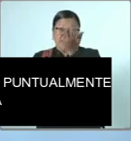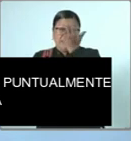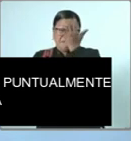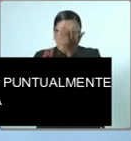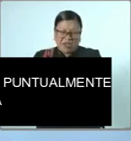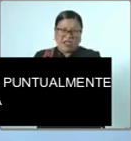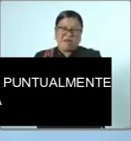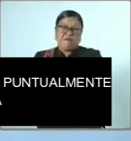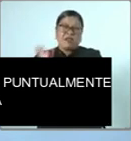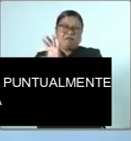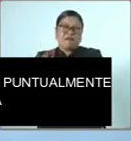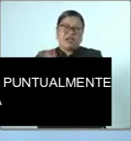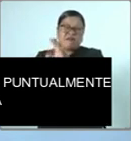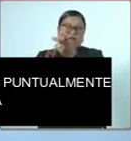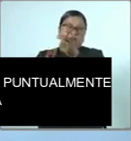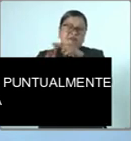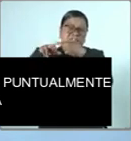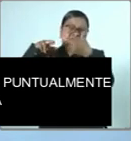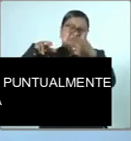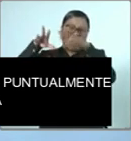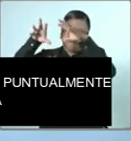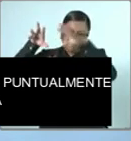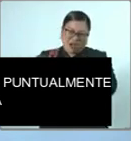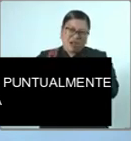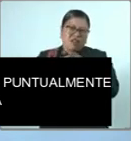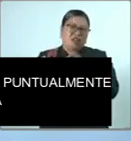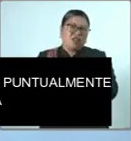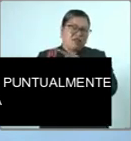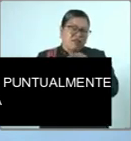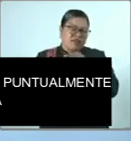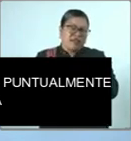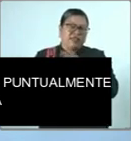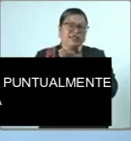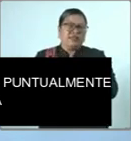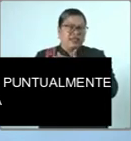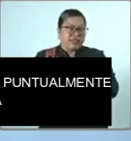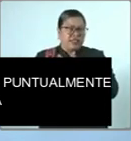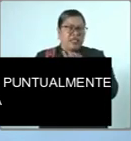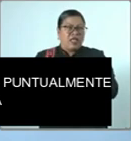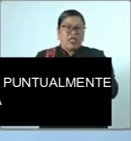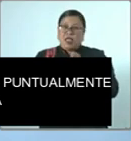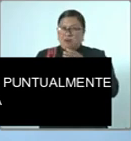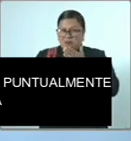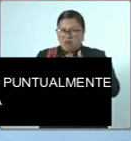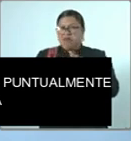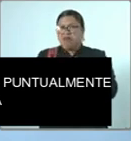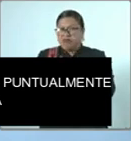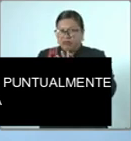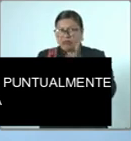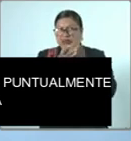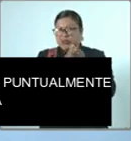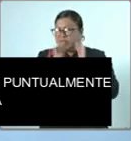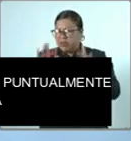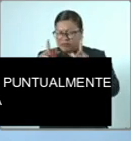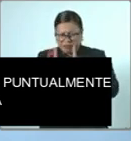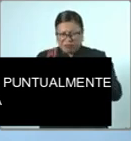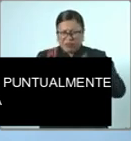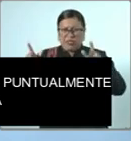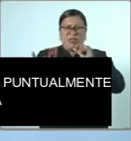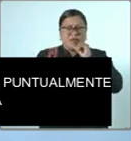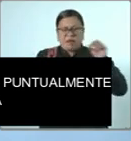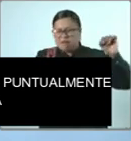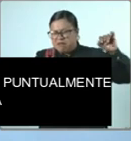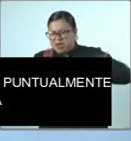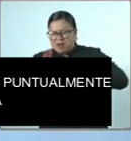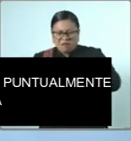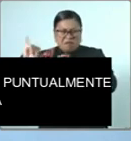los cables de energía eléctrica en el centro de la población. El servicio no se ha interrumpido y asimismo hay derrumbes